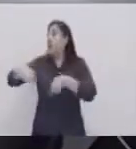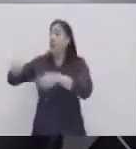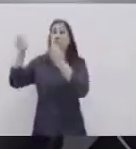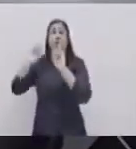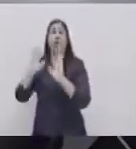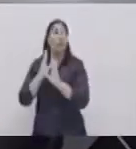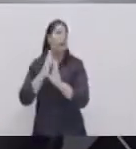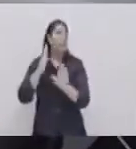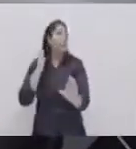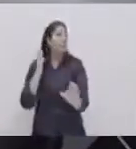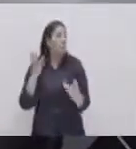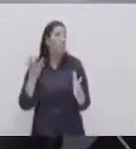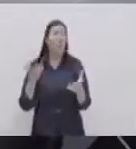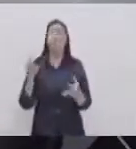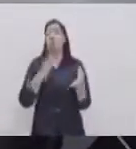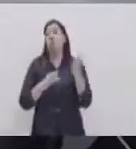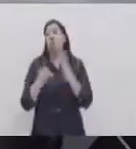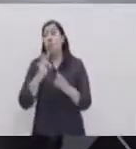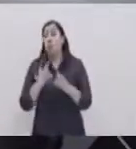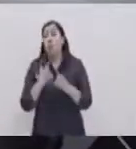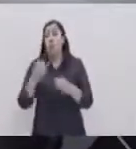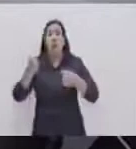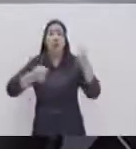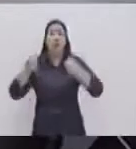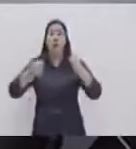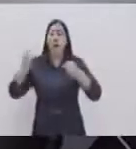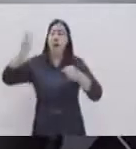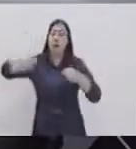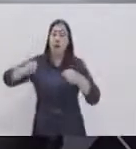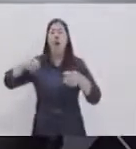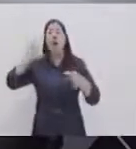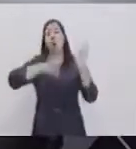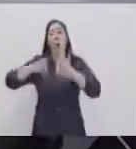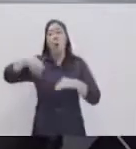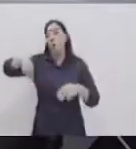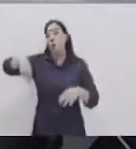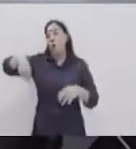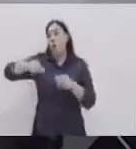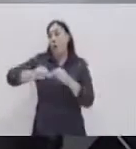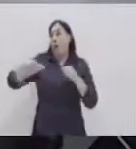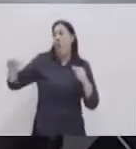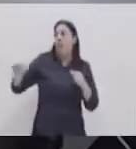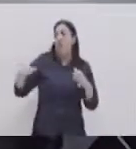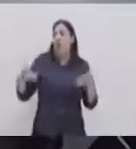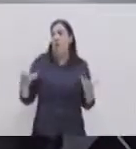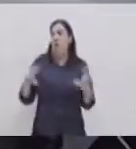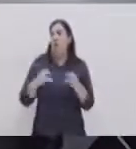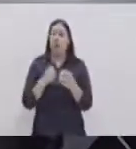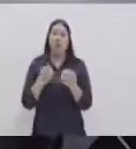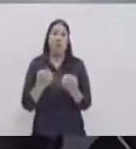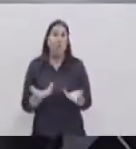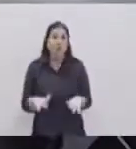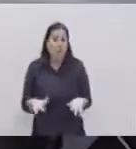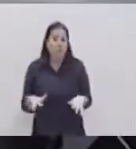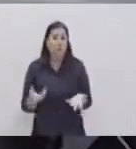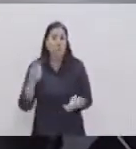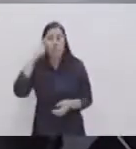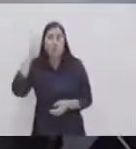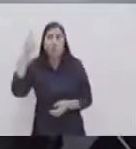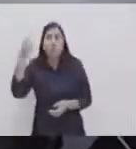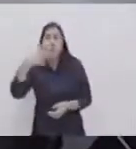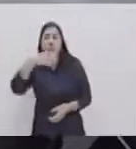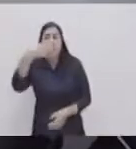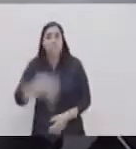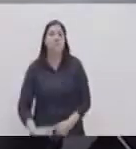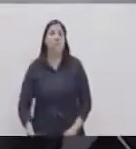o para que se vaya, lo pasan a traer o porque tiene que caminar ciertas distancias, entonces no llega a ese sueño REM